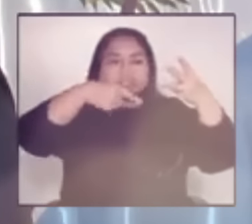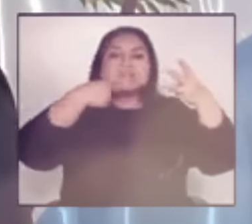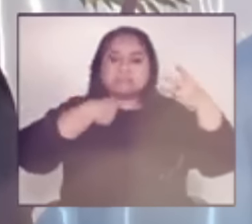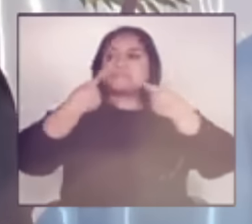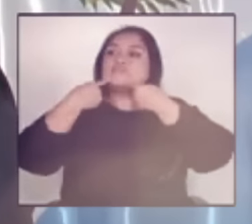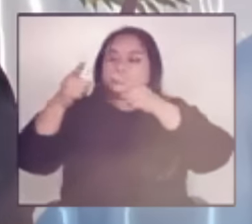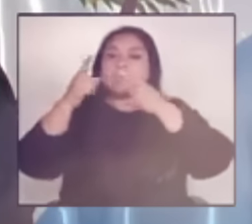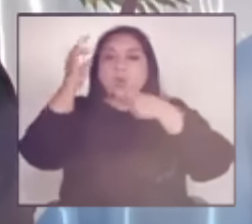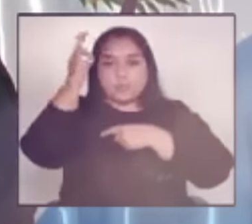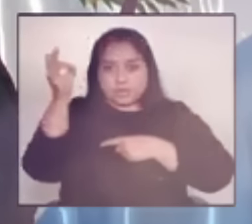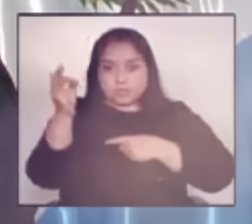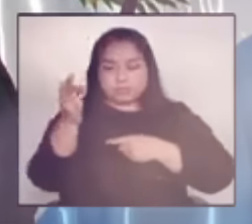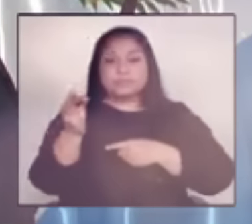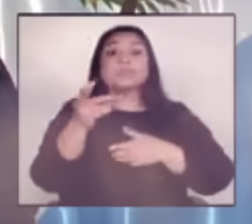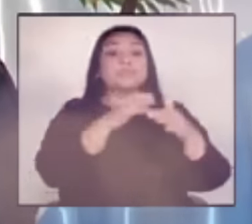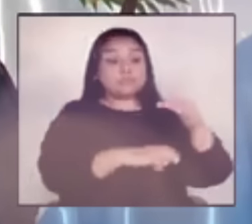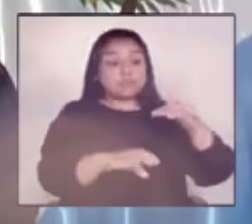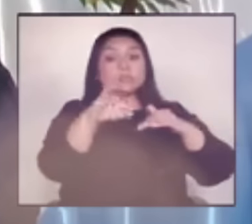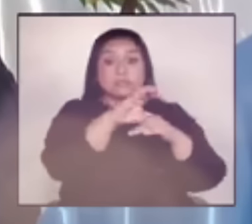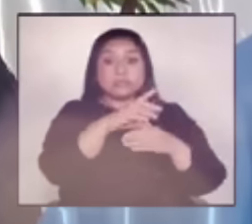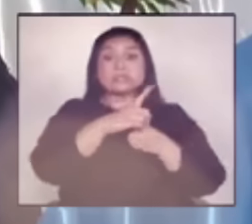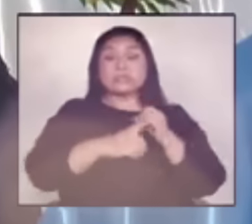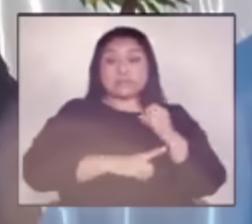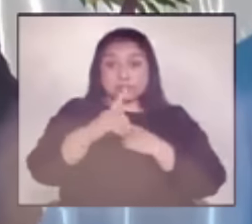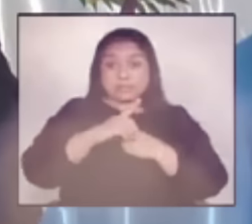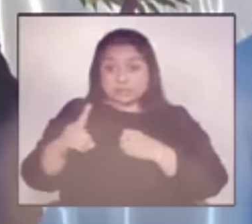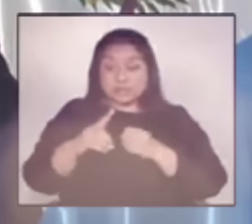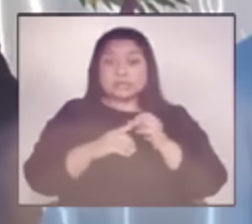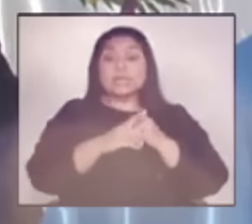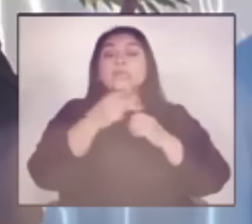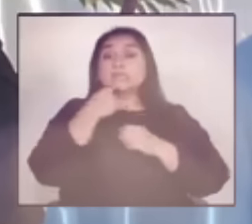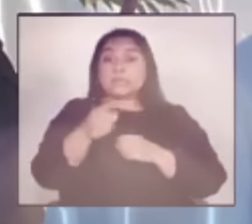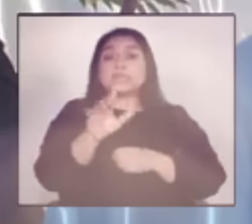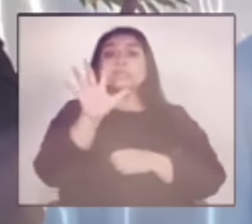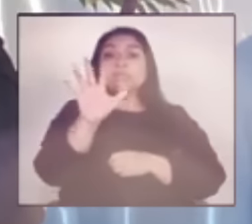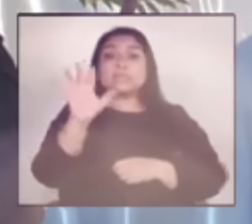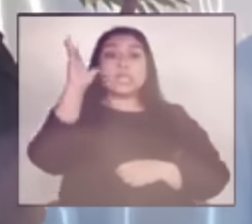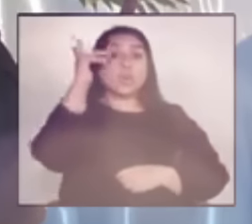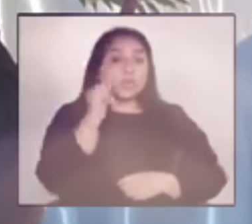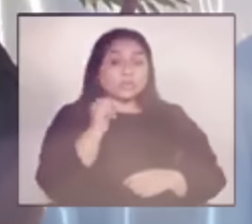Departamental convocará dentro de los 5 días siguientes a una sesión